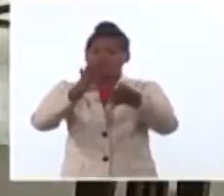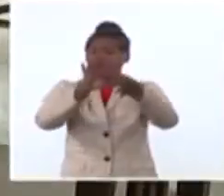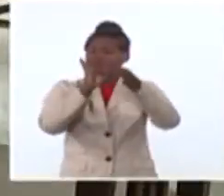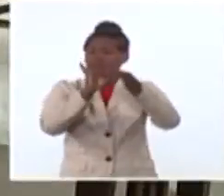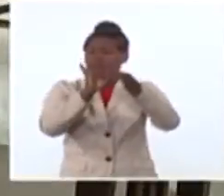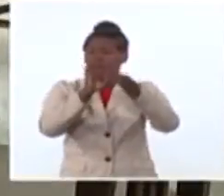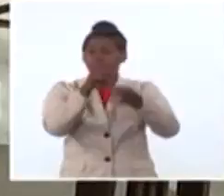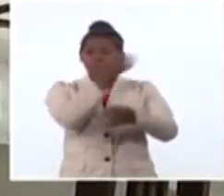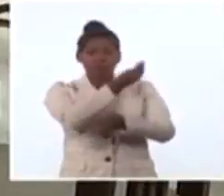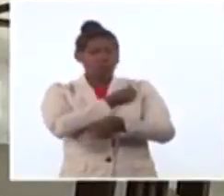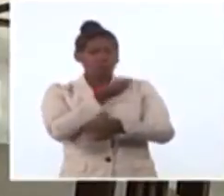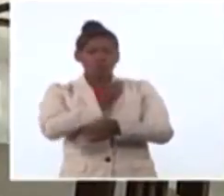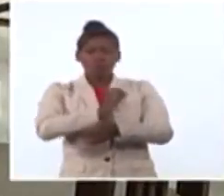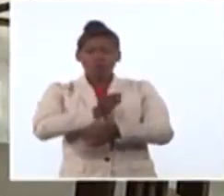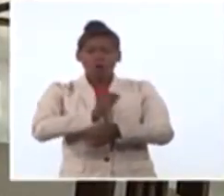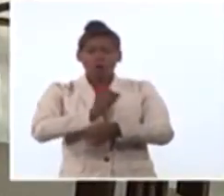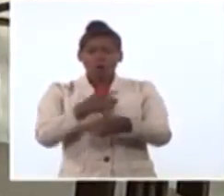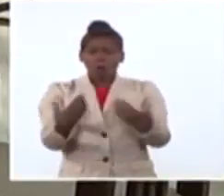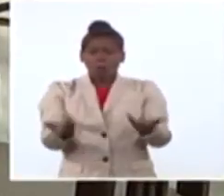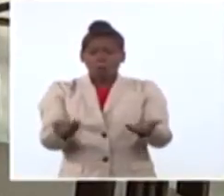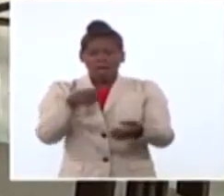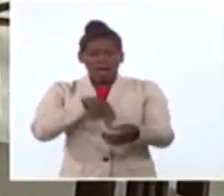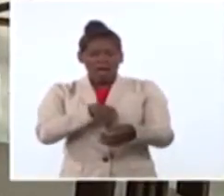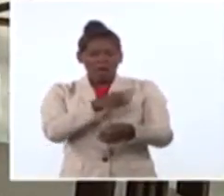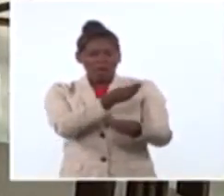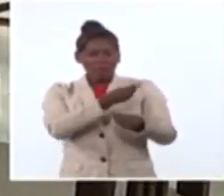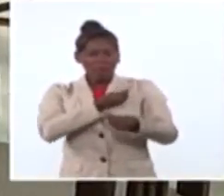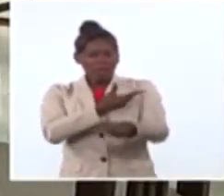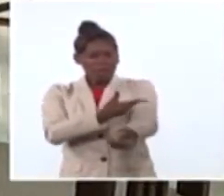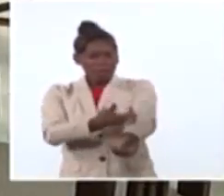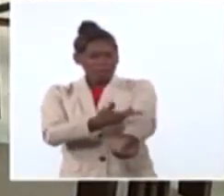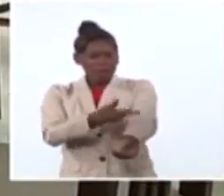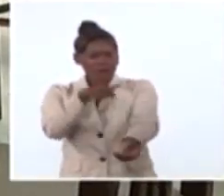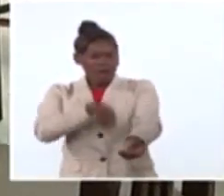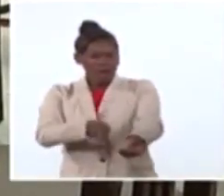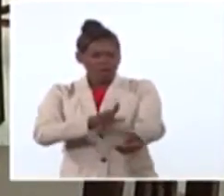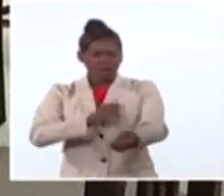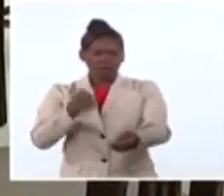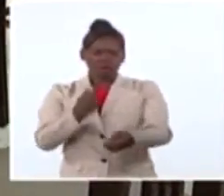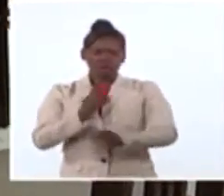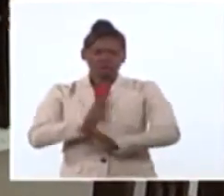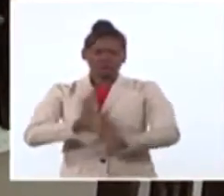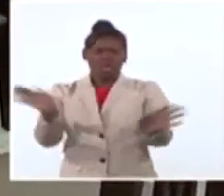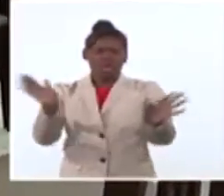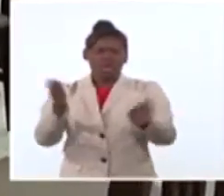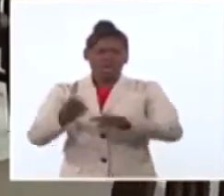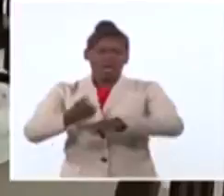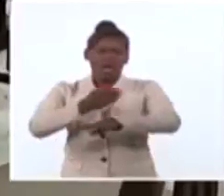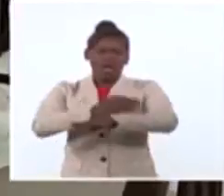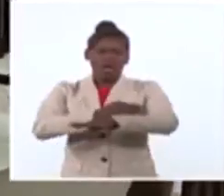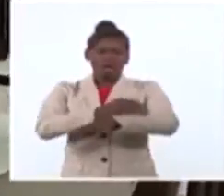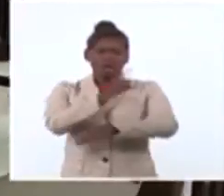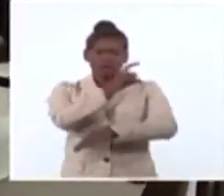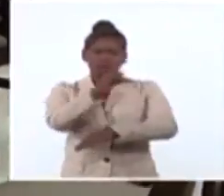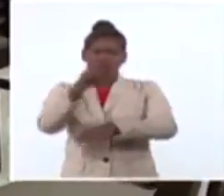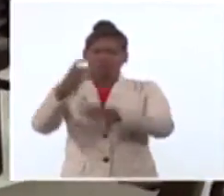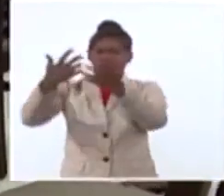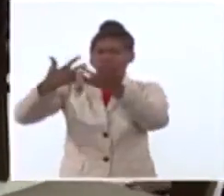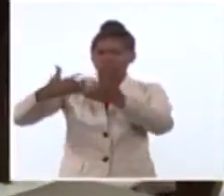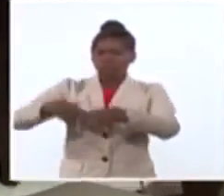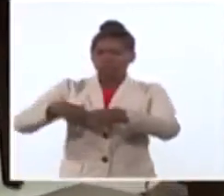más falta nos hubieran hecho? ¿Por qué no facilitar la importación de los